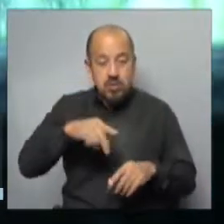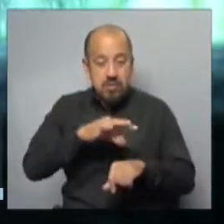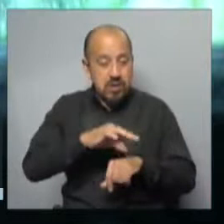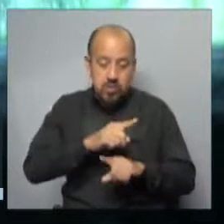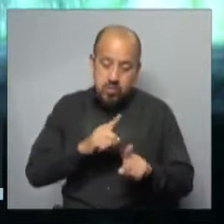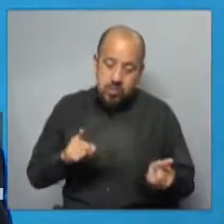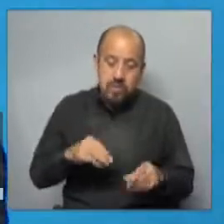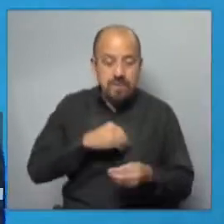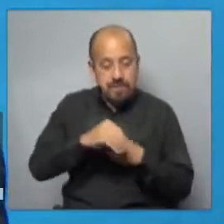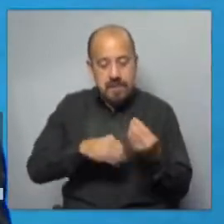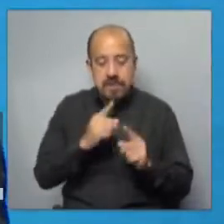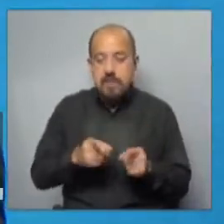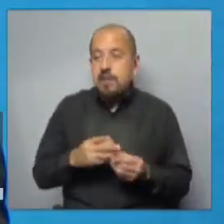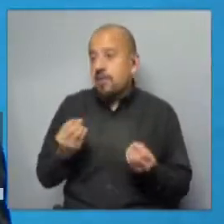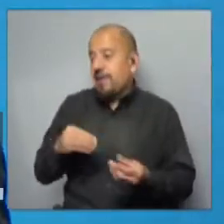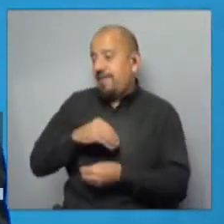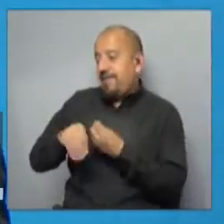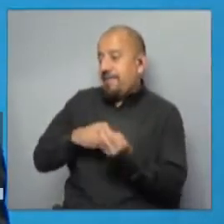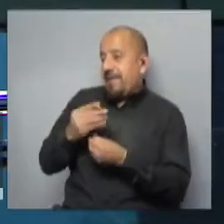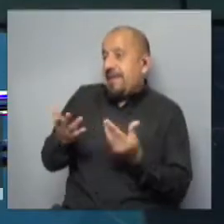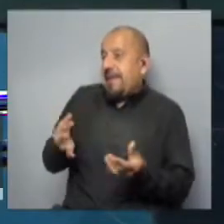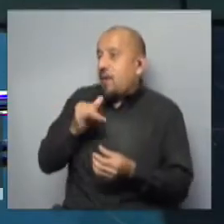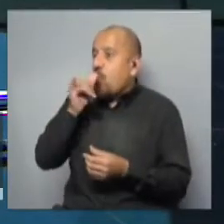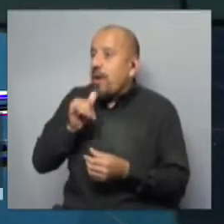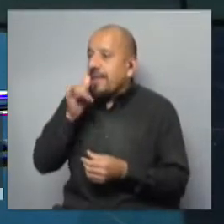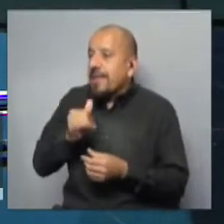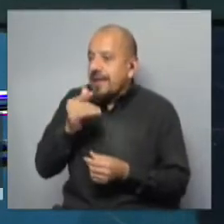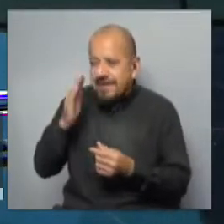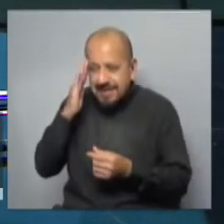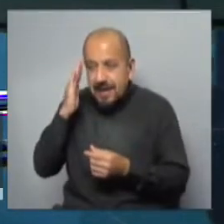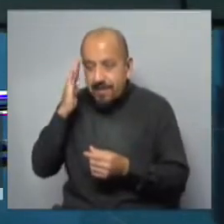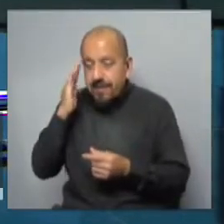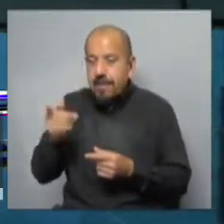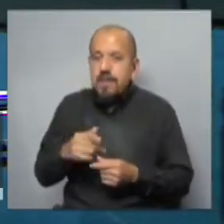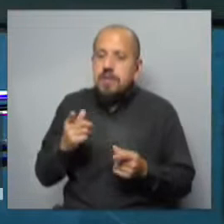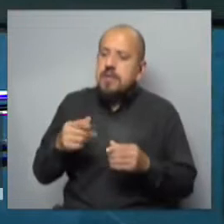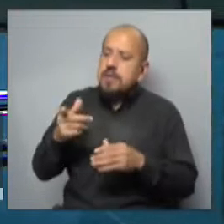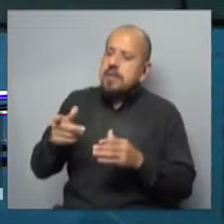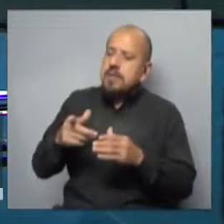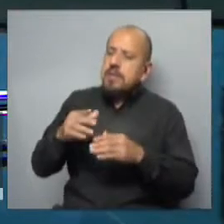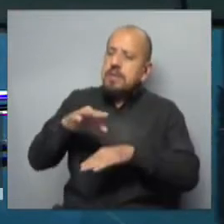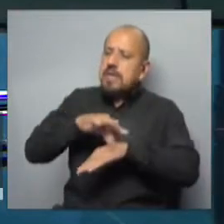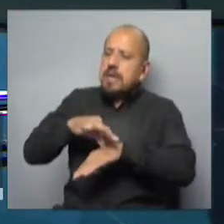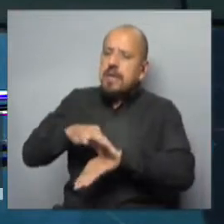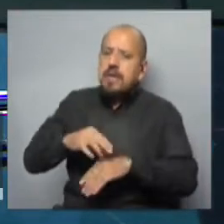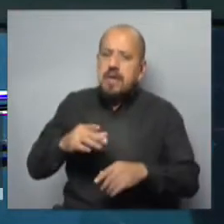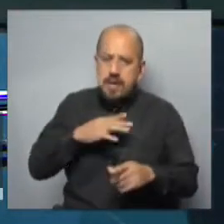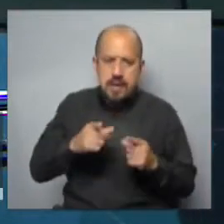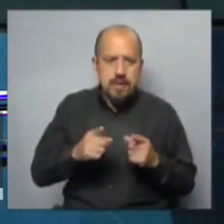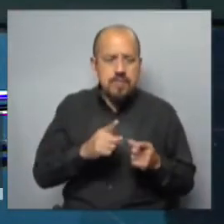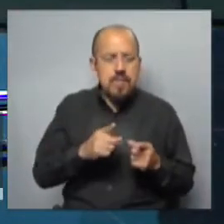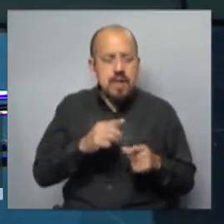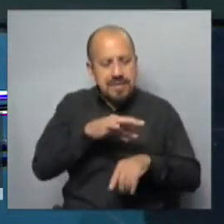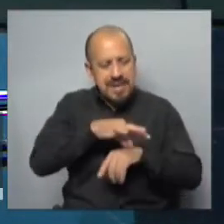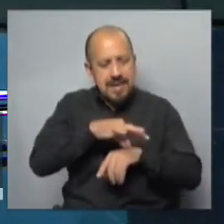que son las que aportan las experiencias están todo el tiempo con la pieza ya contempla por ejemplo los tiempos de espera sí sí sí sí